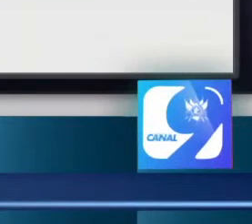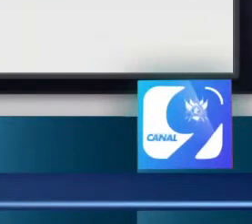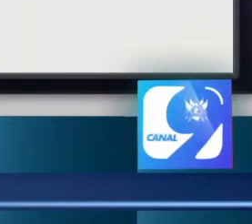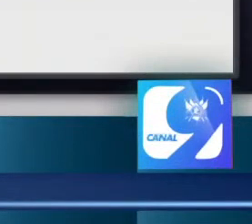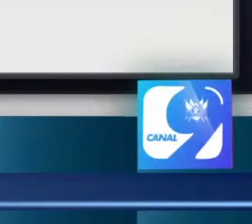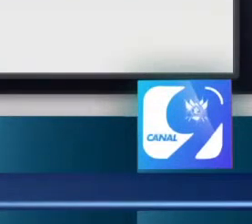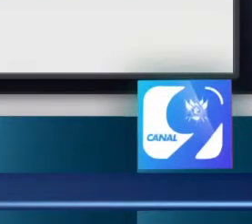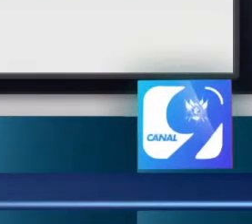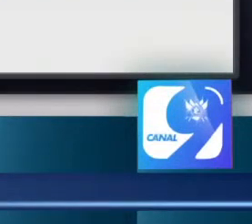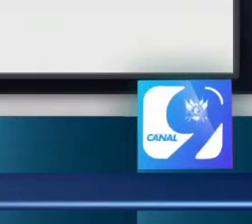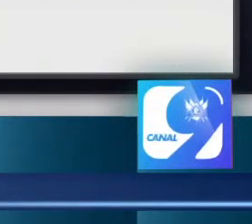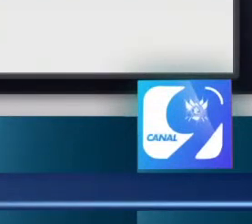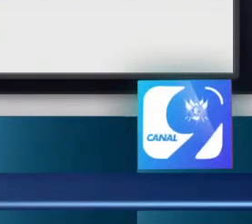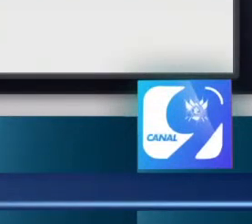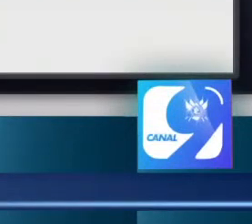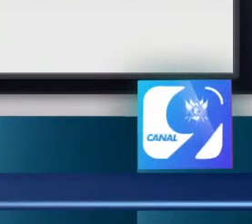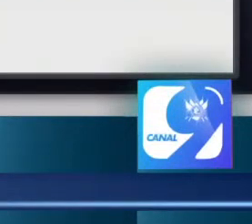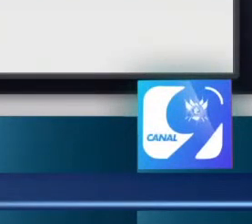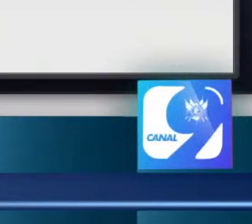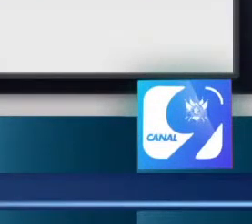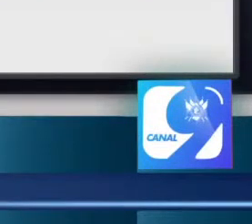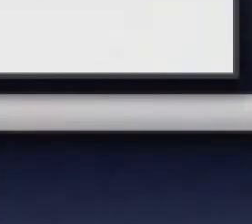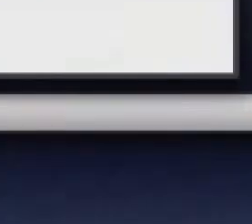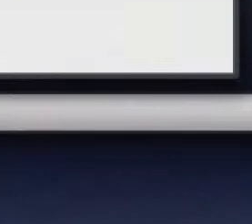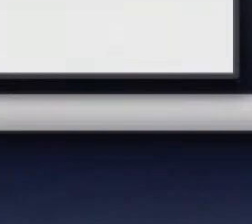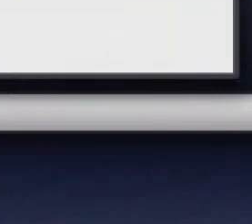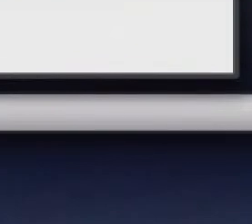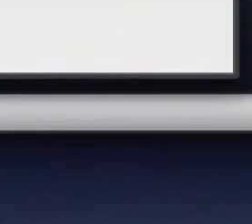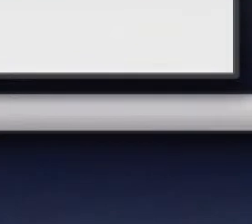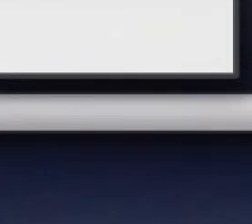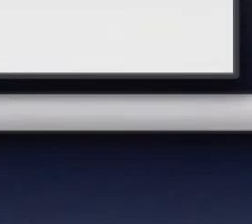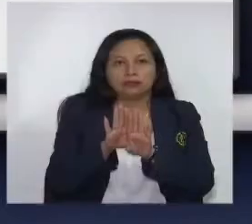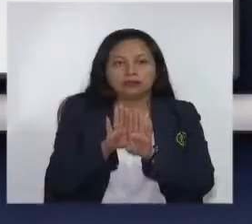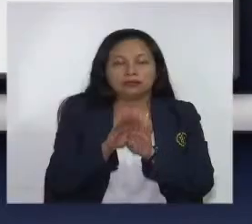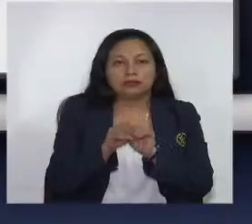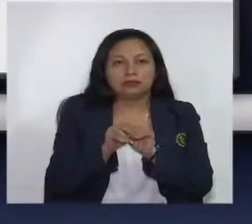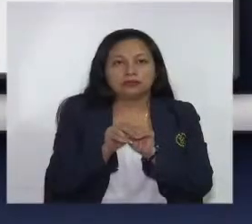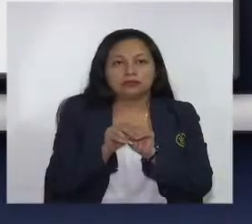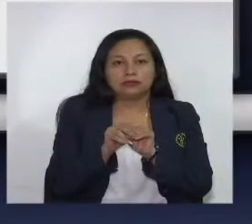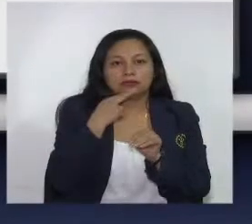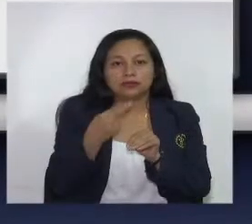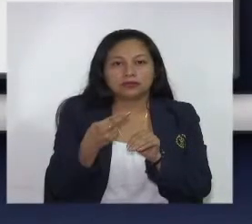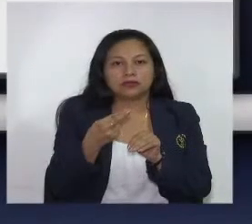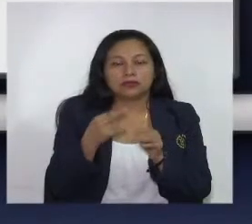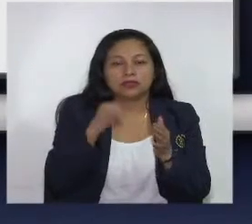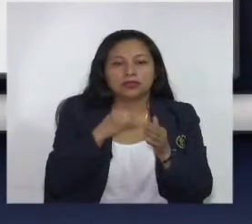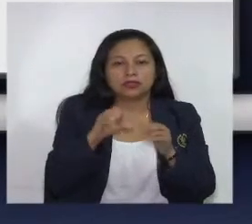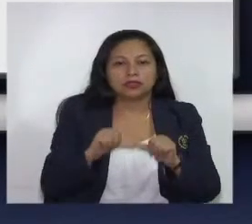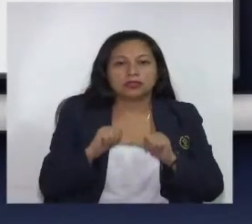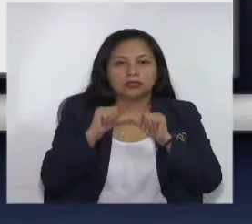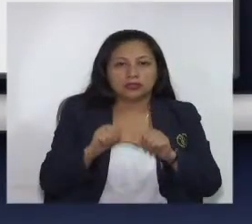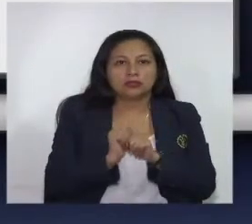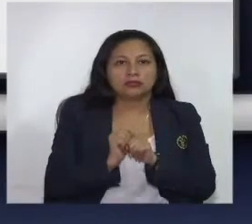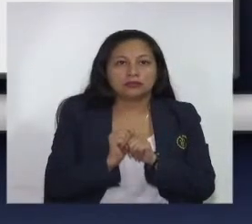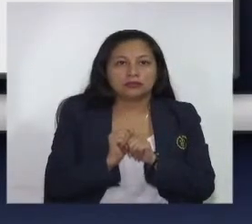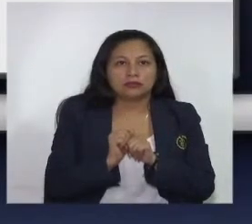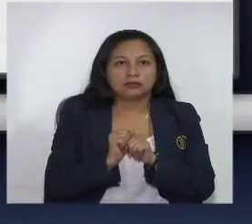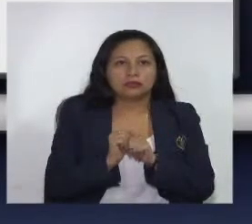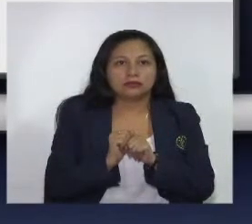Señores diputados, en este momento se cierra la votación. El resultado de la votación es el